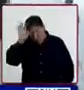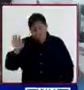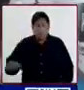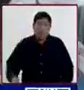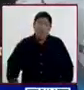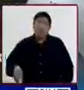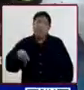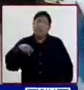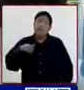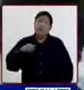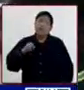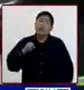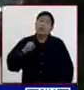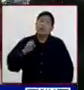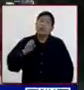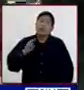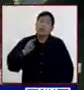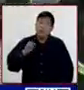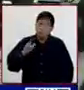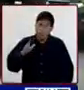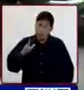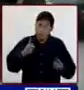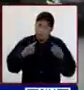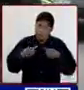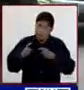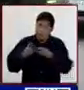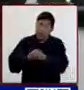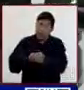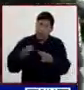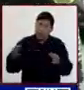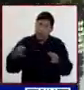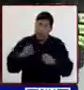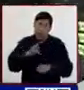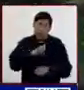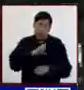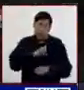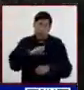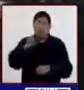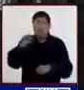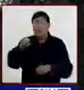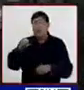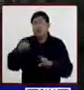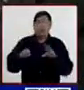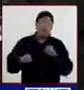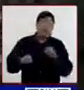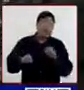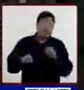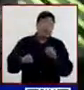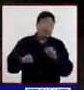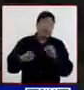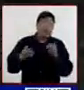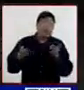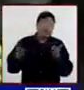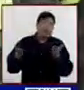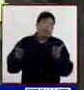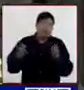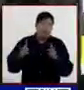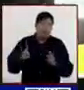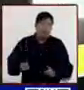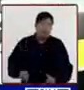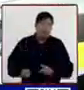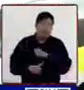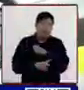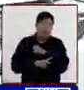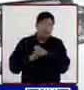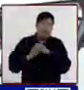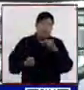Pascual está siendo trasladado ya hasta la DIPROVE, instancia que definirá si efectivamente se trata de él, de la persona que se llevó